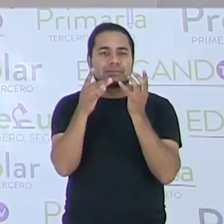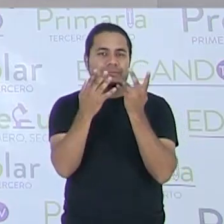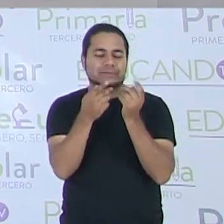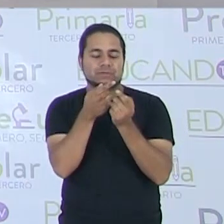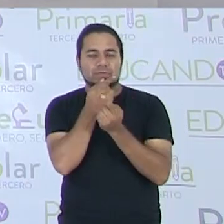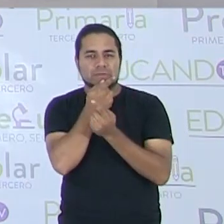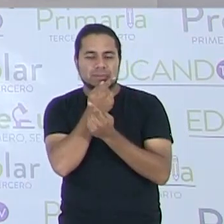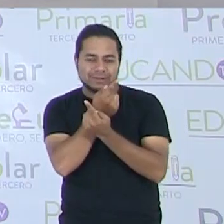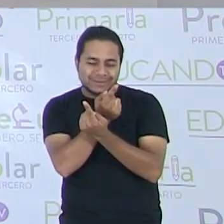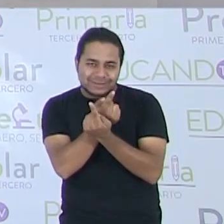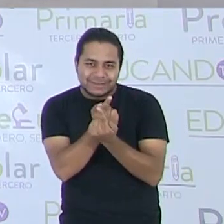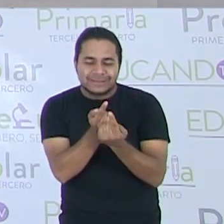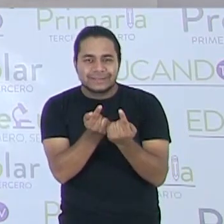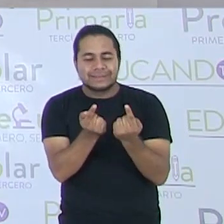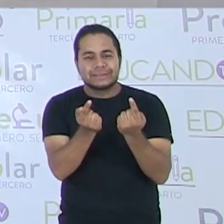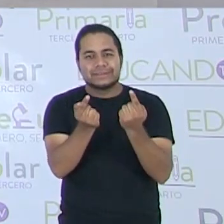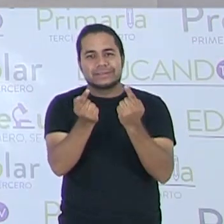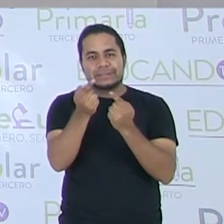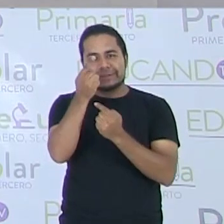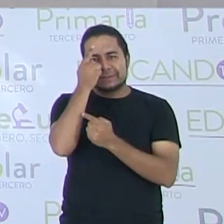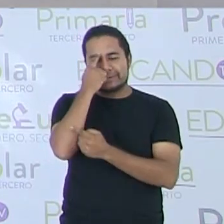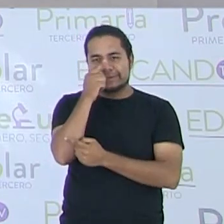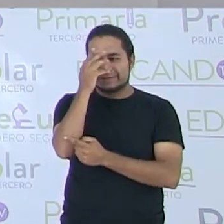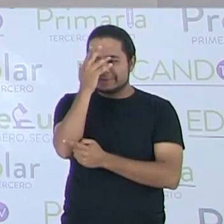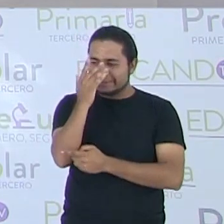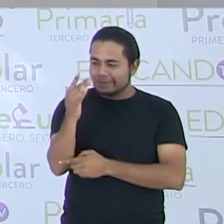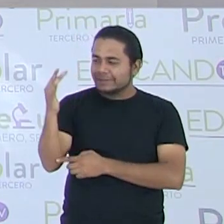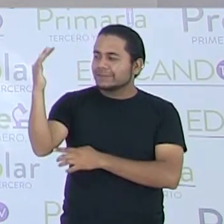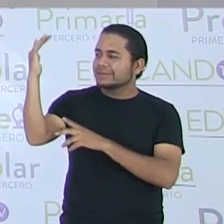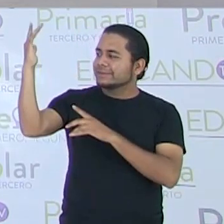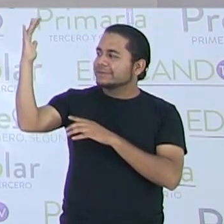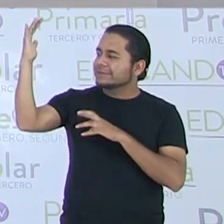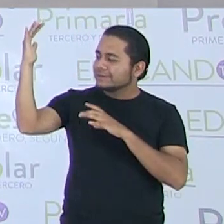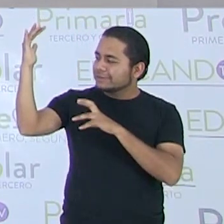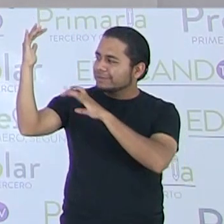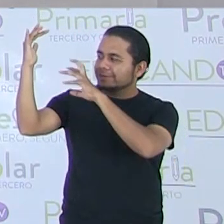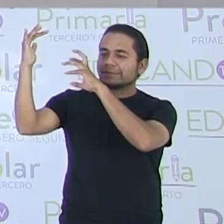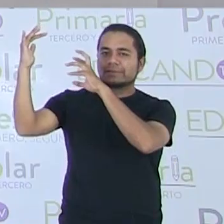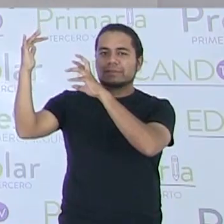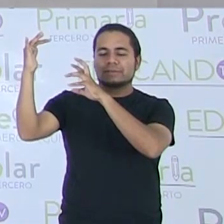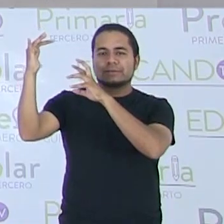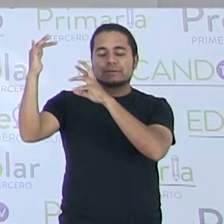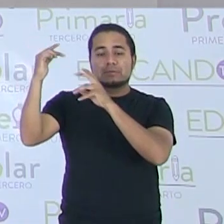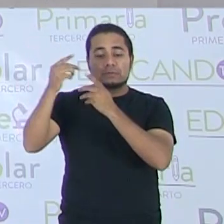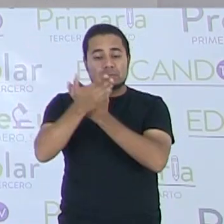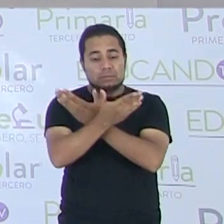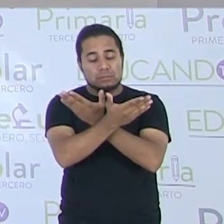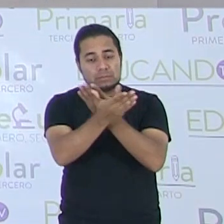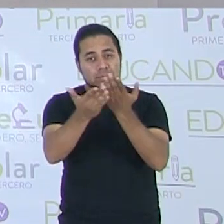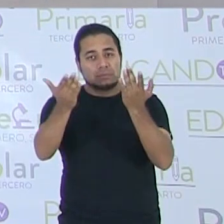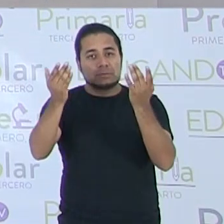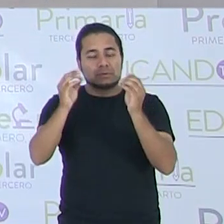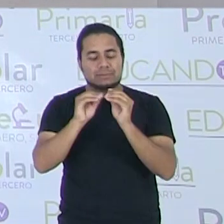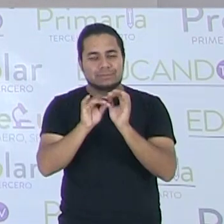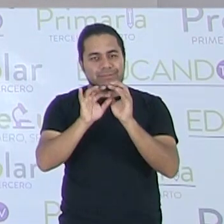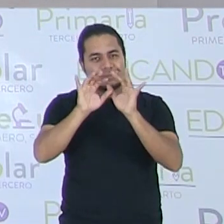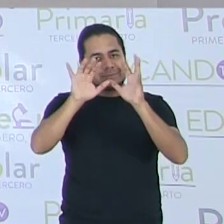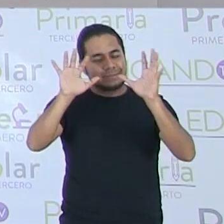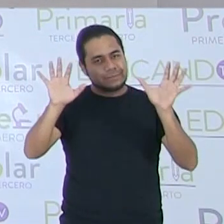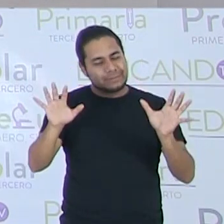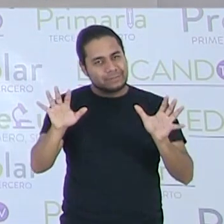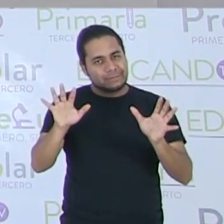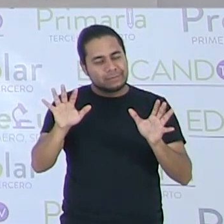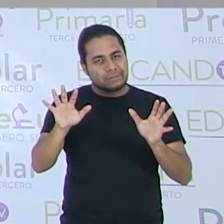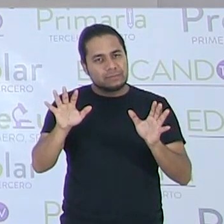los niños que hacia el árbol se tienden, por vosotros los frutos se encienden. Y